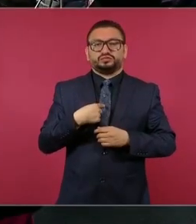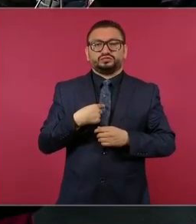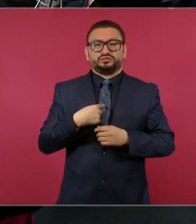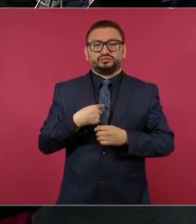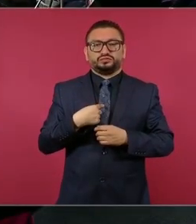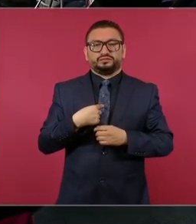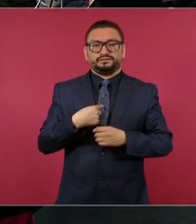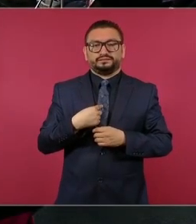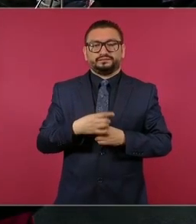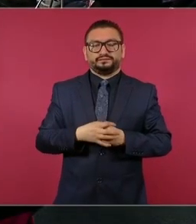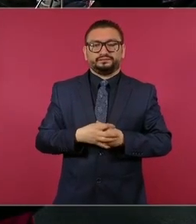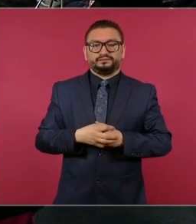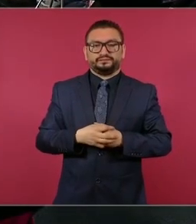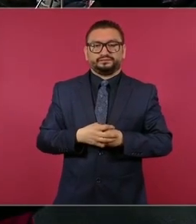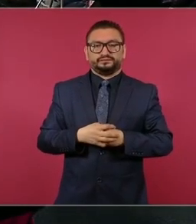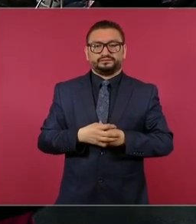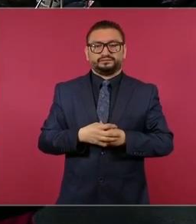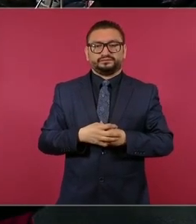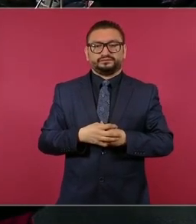pues,